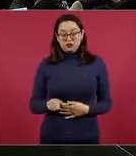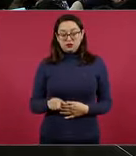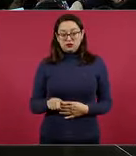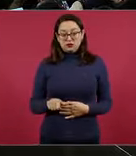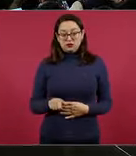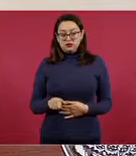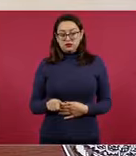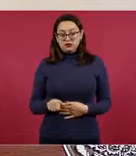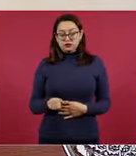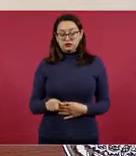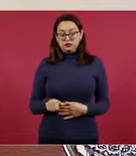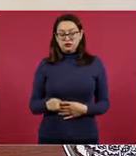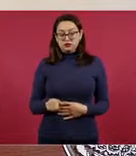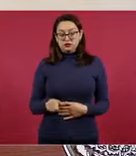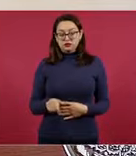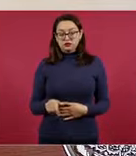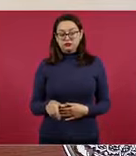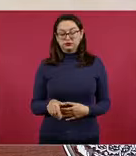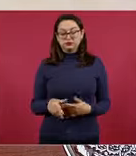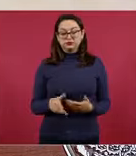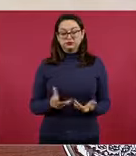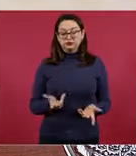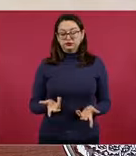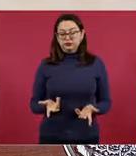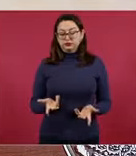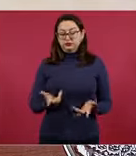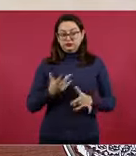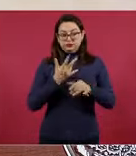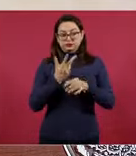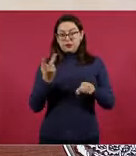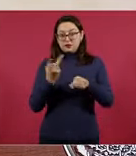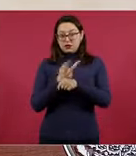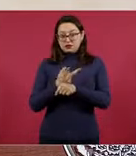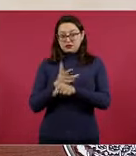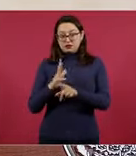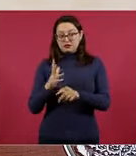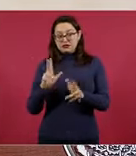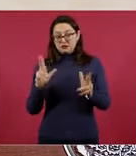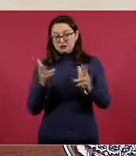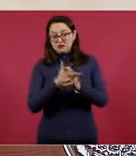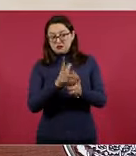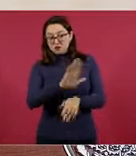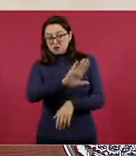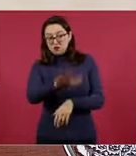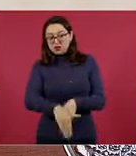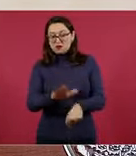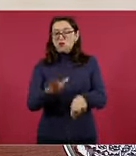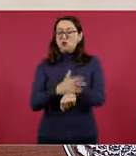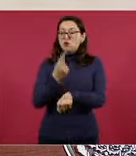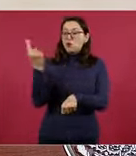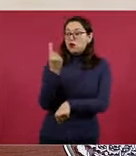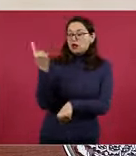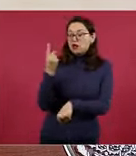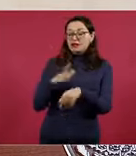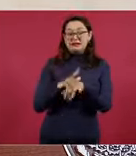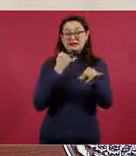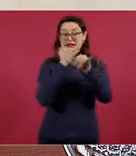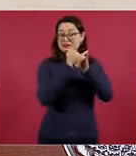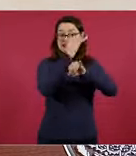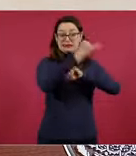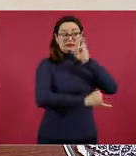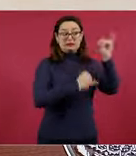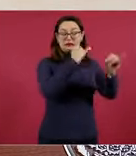a que se diera el golpe desde fuera. Los organismos internacionales, organismos financieros internacionales, utilizaron